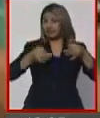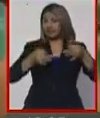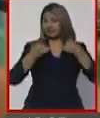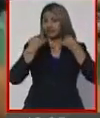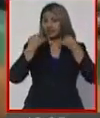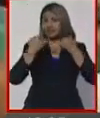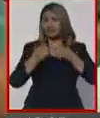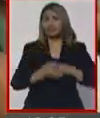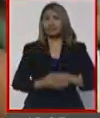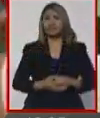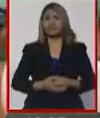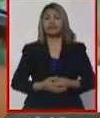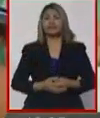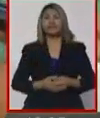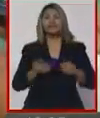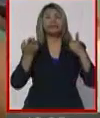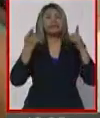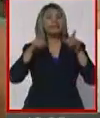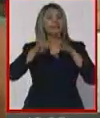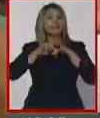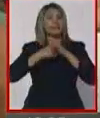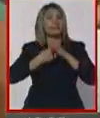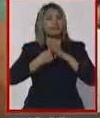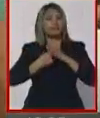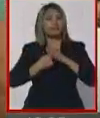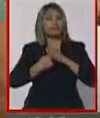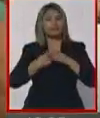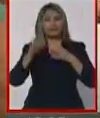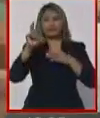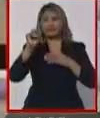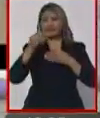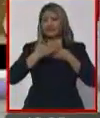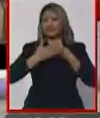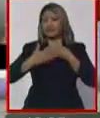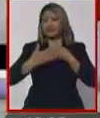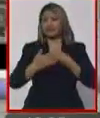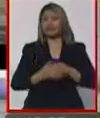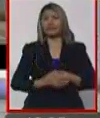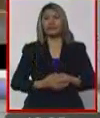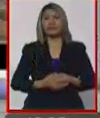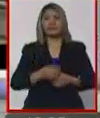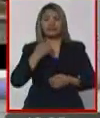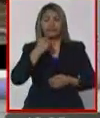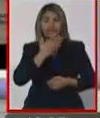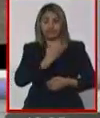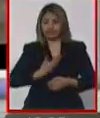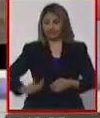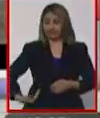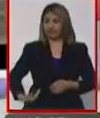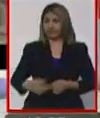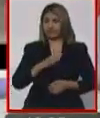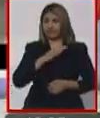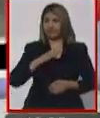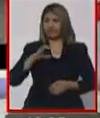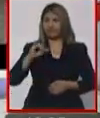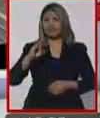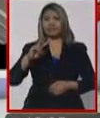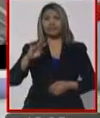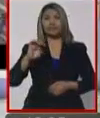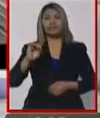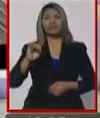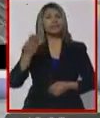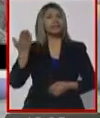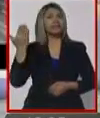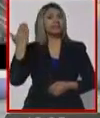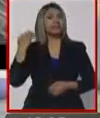en este manifiesto público. ¿Y cuándo inician los 30 días, presidente? Los 30 días han iniciado desde el día que lo dijo el presidente del Comité Cívico, ya hace